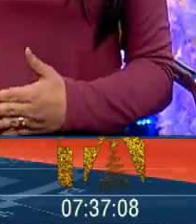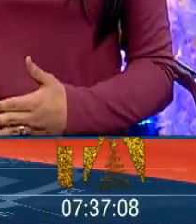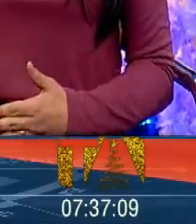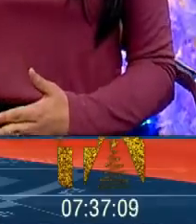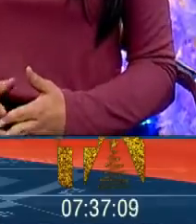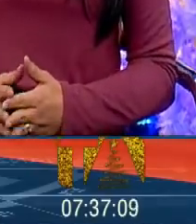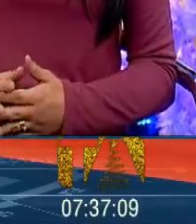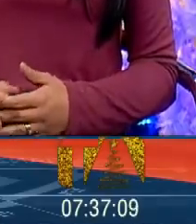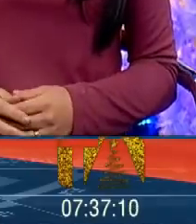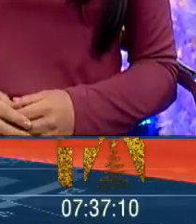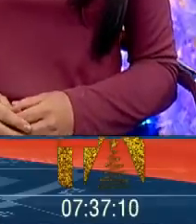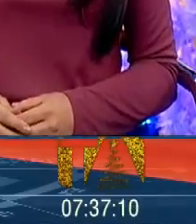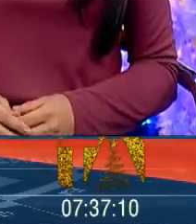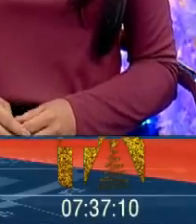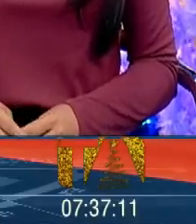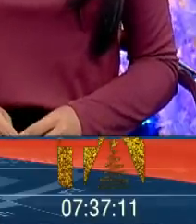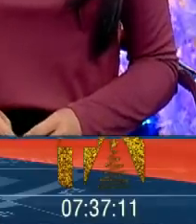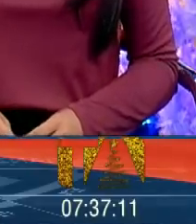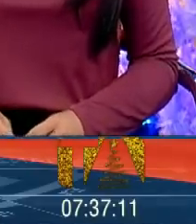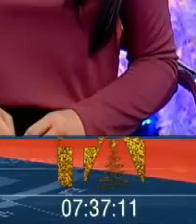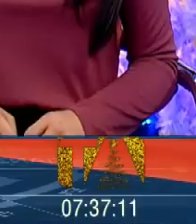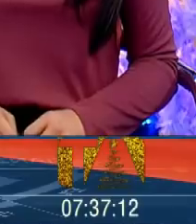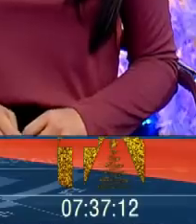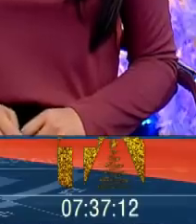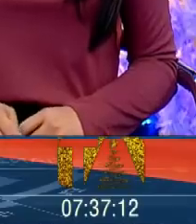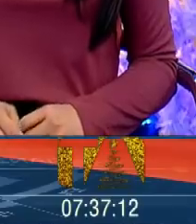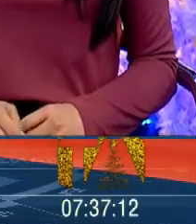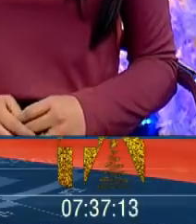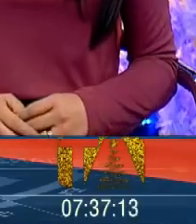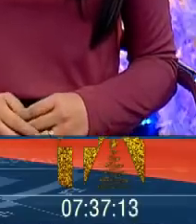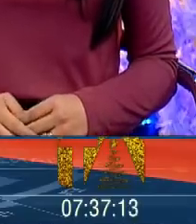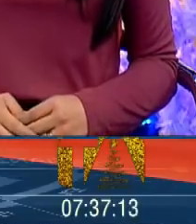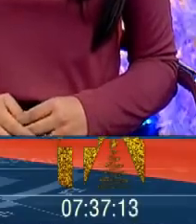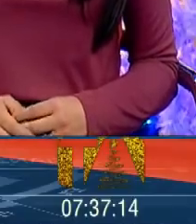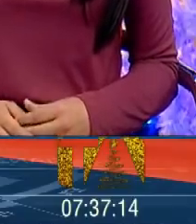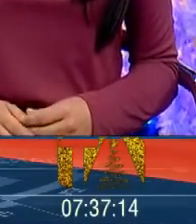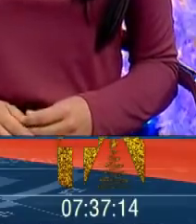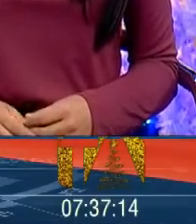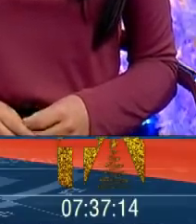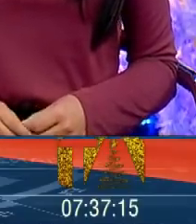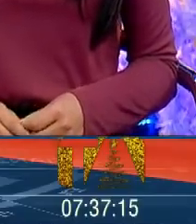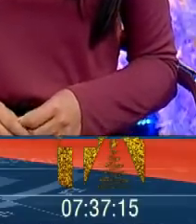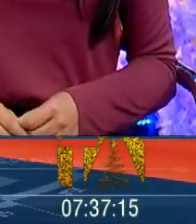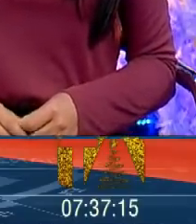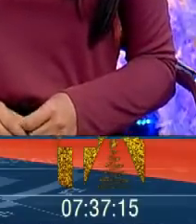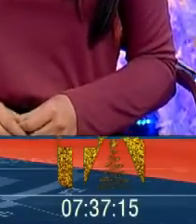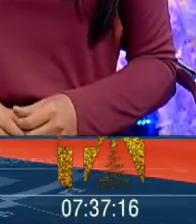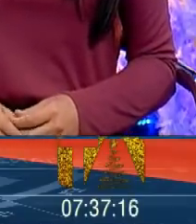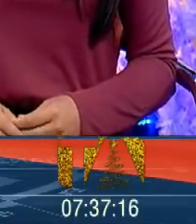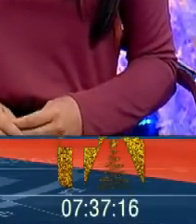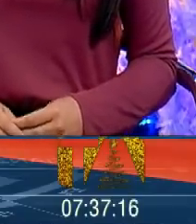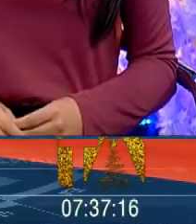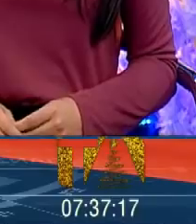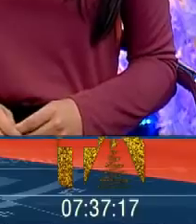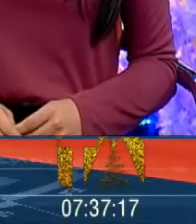las aglomeraciones. ¿Qué tal, Helen? Buenos días. ¿Qué tal, Andrea? Amigos televidentes, buenos días. Gracias por estar junto a nosotros. Desde aquí, un fuerte abrazo para